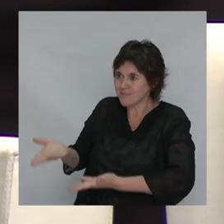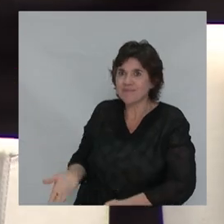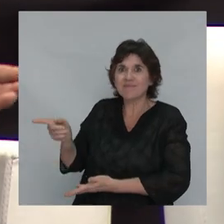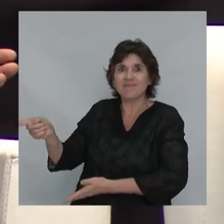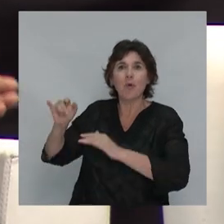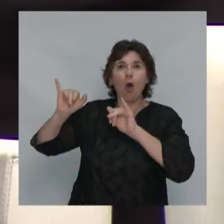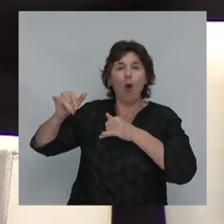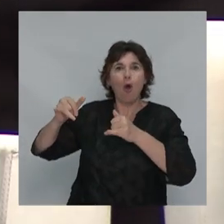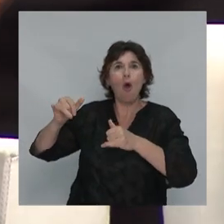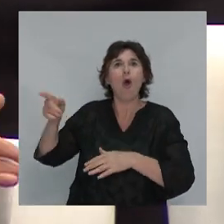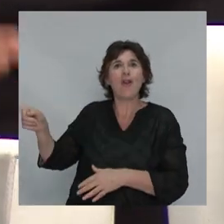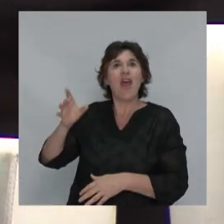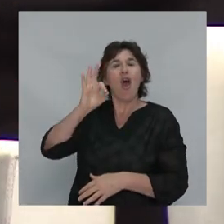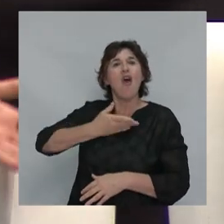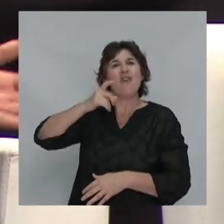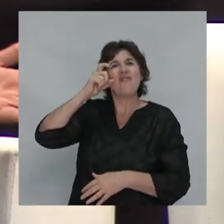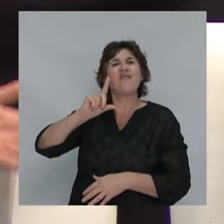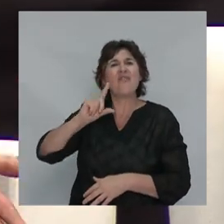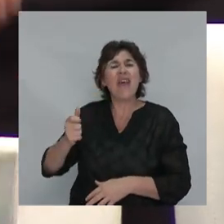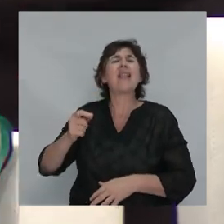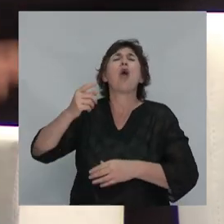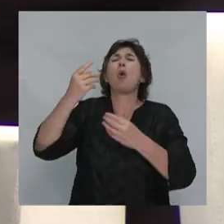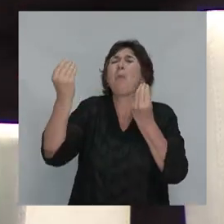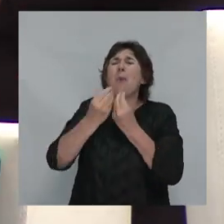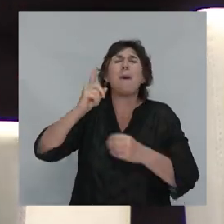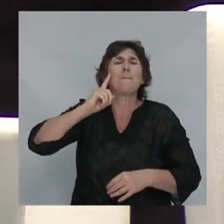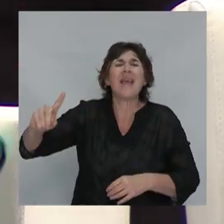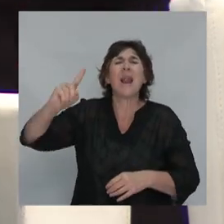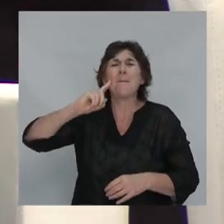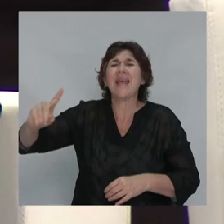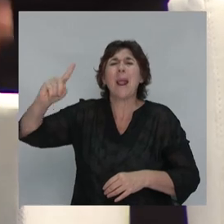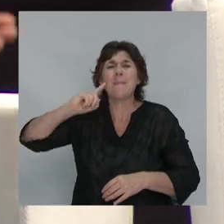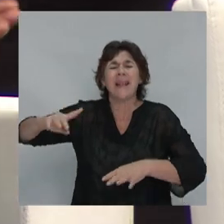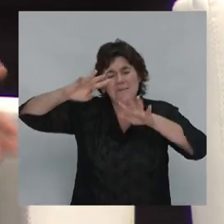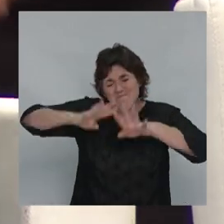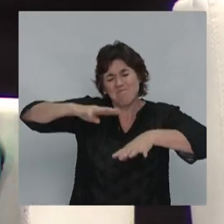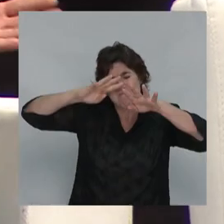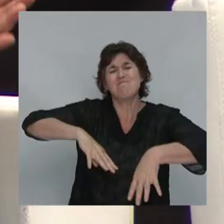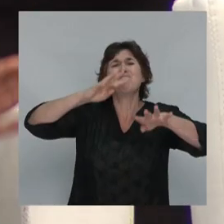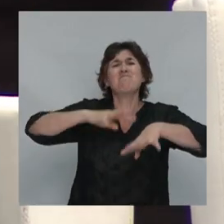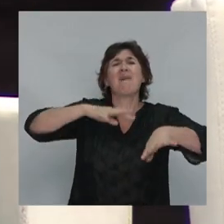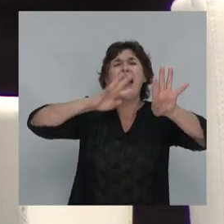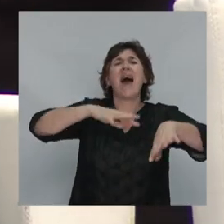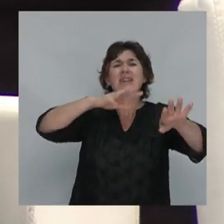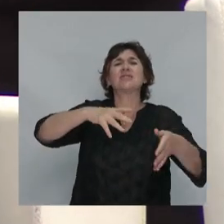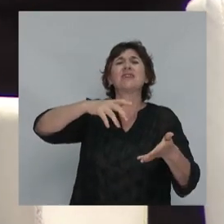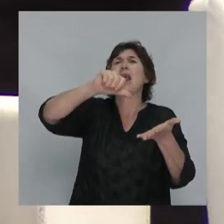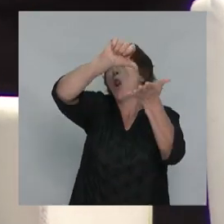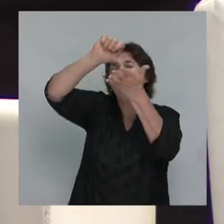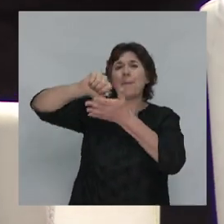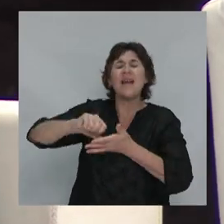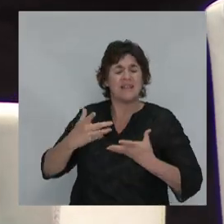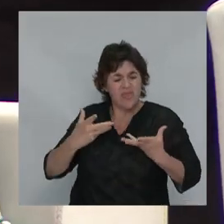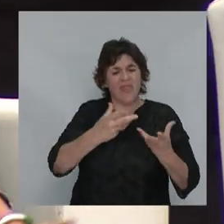Ofelia y como los miles y miles que marchan en cada uno de nuestros países defendiendo la